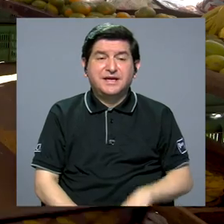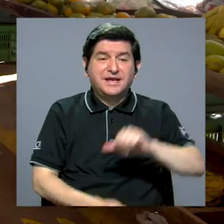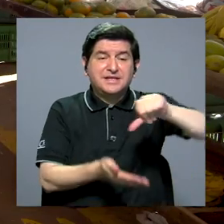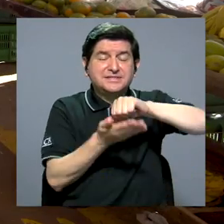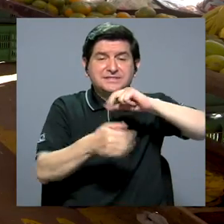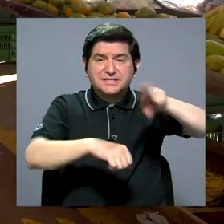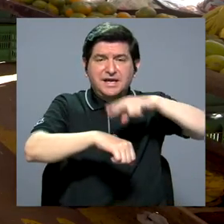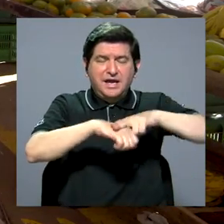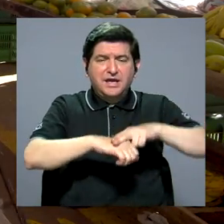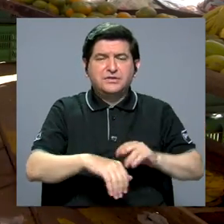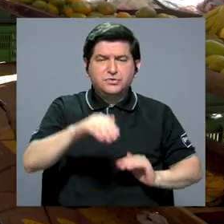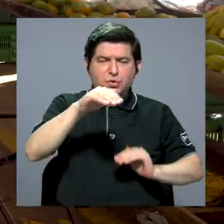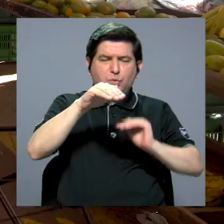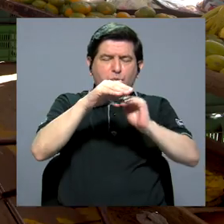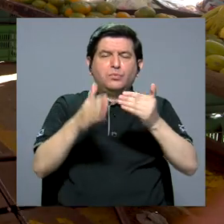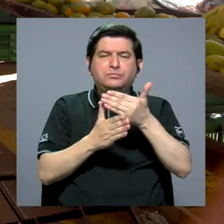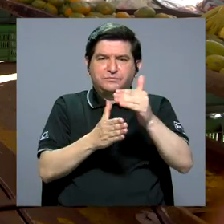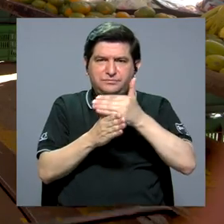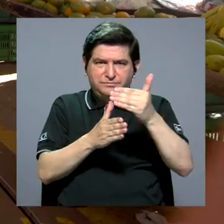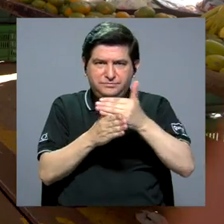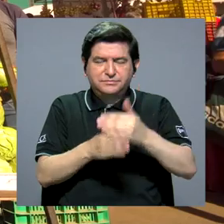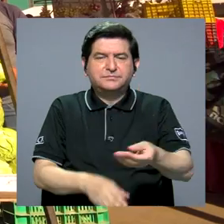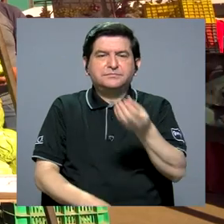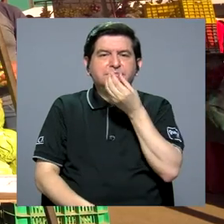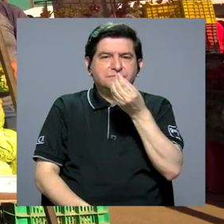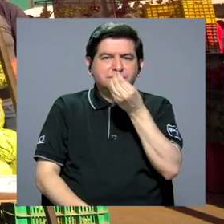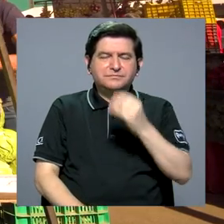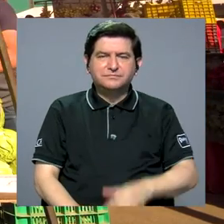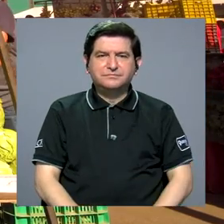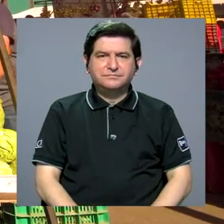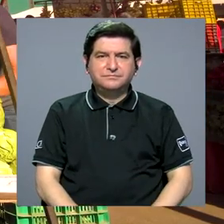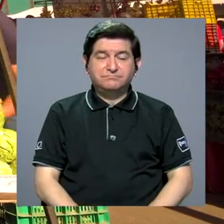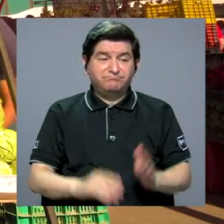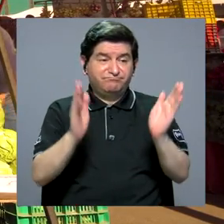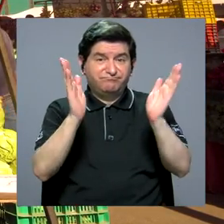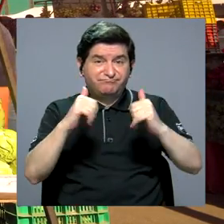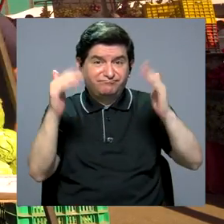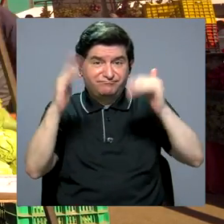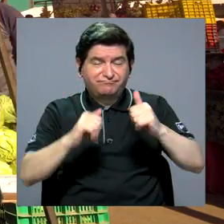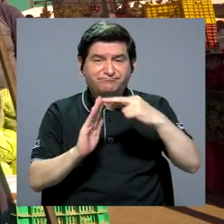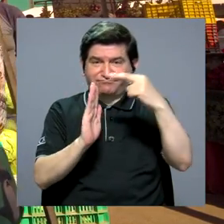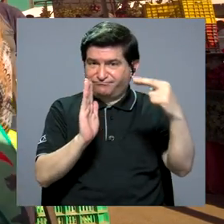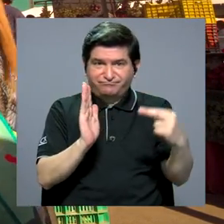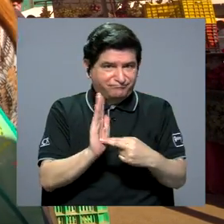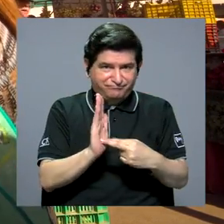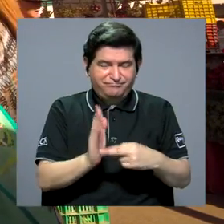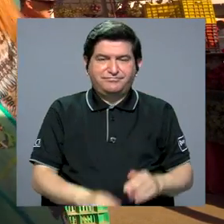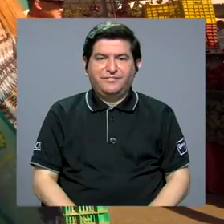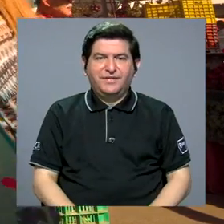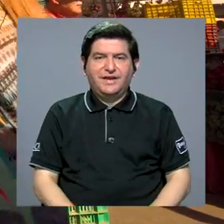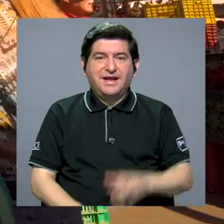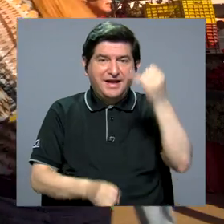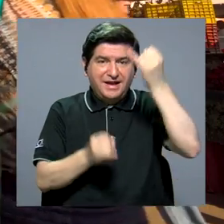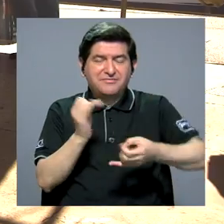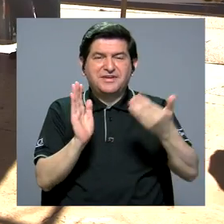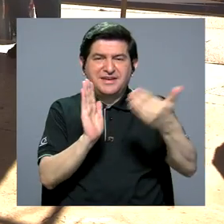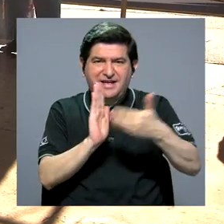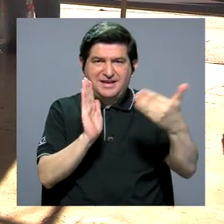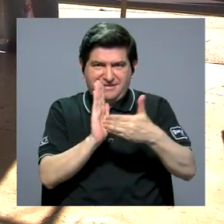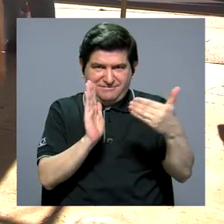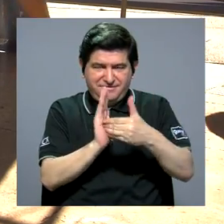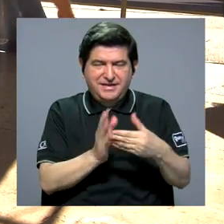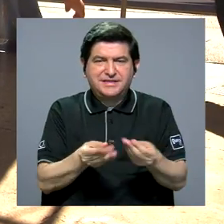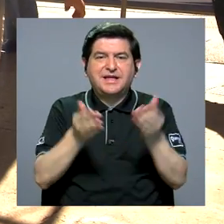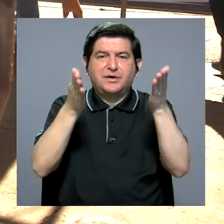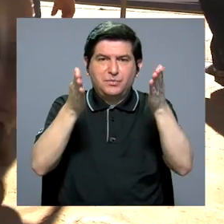es el Centro Nacional de Abastecimiento y Distribución de Alimentos. Y al no existir una regulación, esto termina